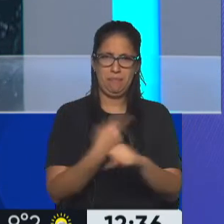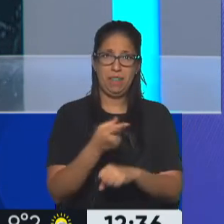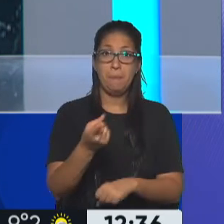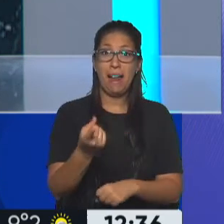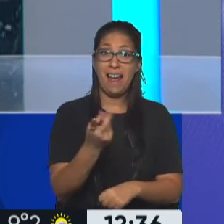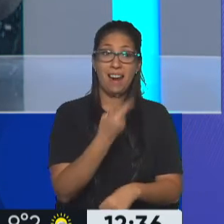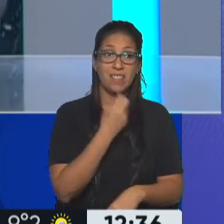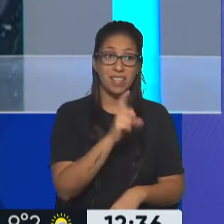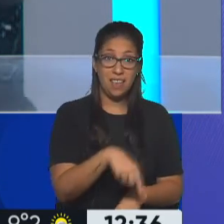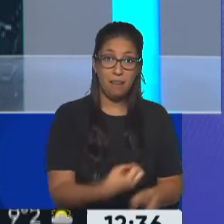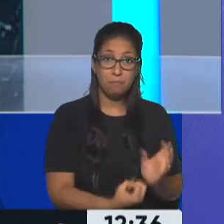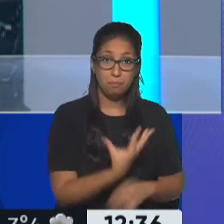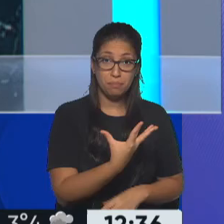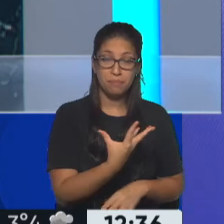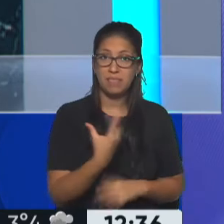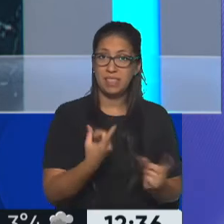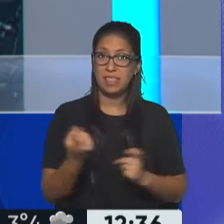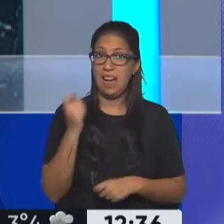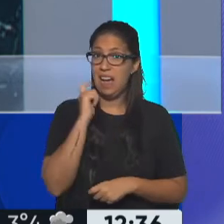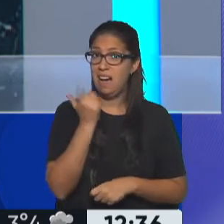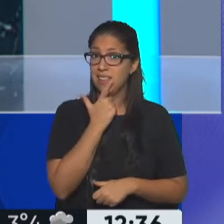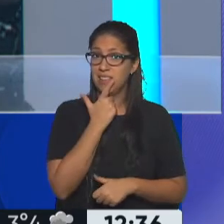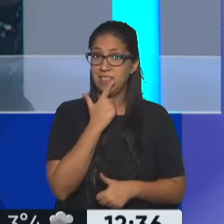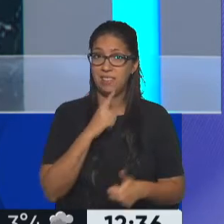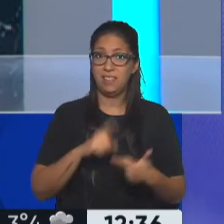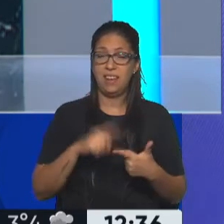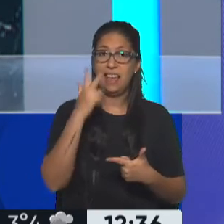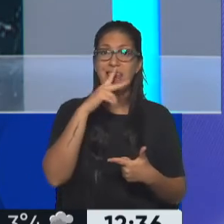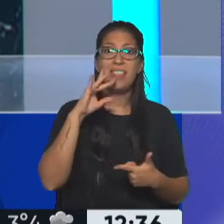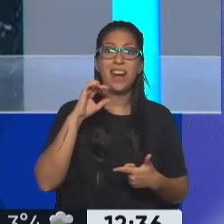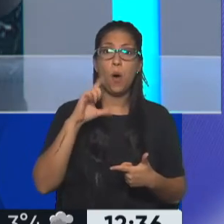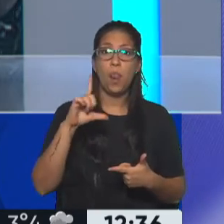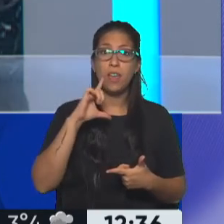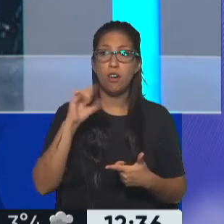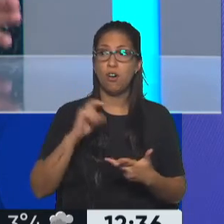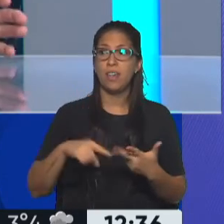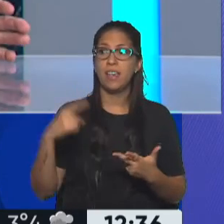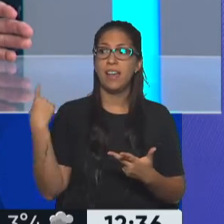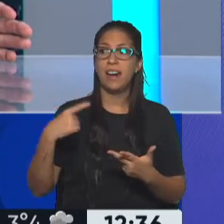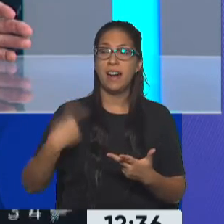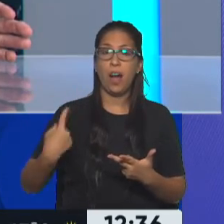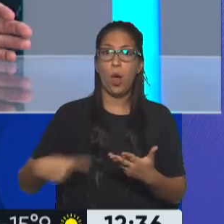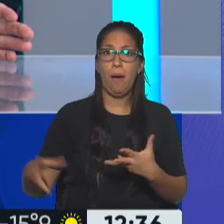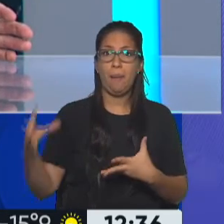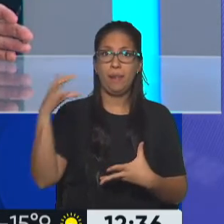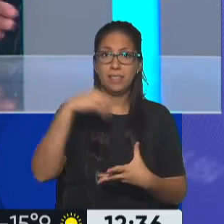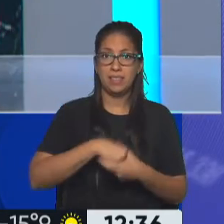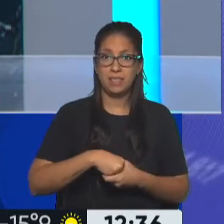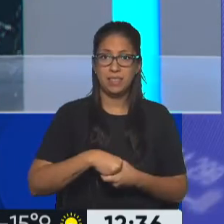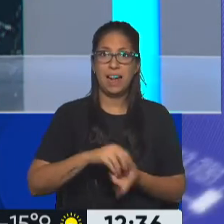gas. O sea, uno necesita hidráulico, gas y renovables. Conclusión,